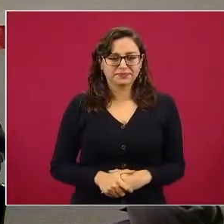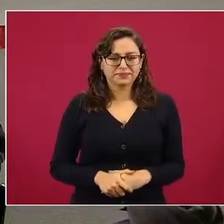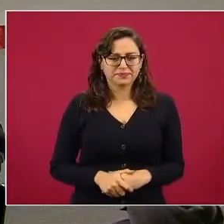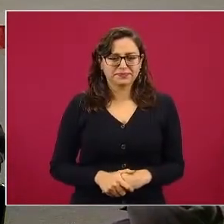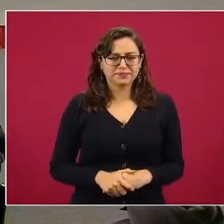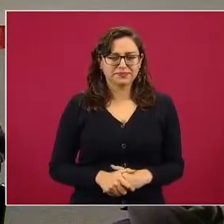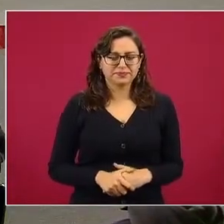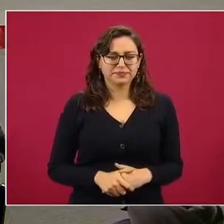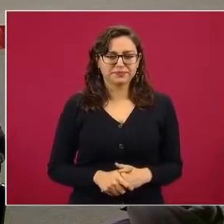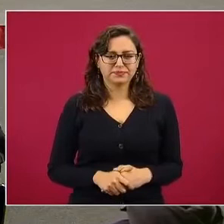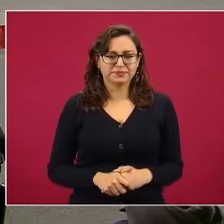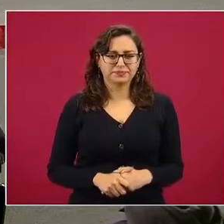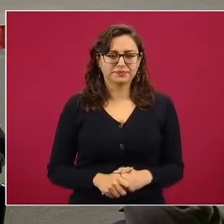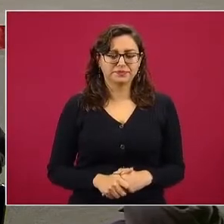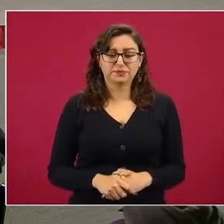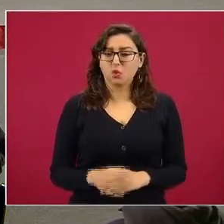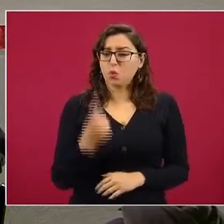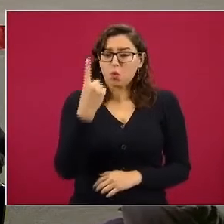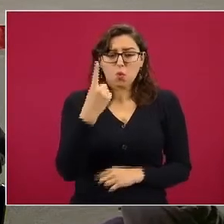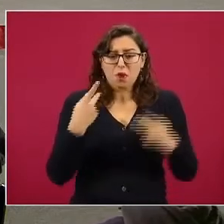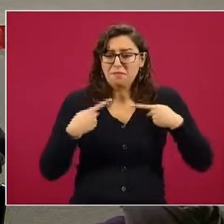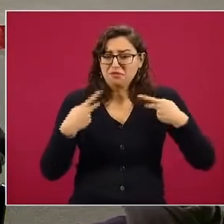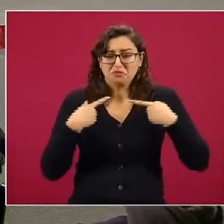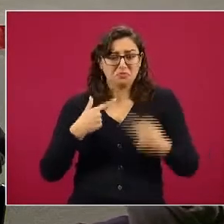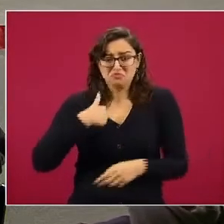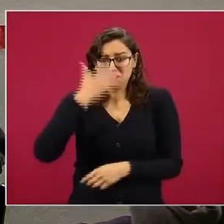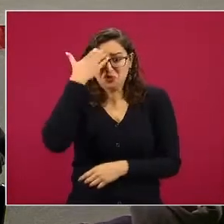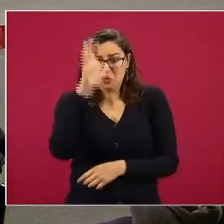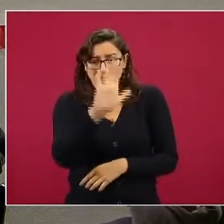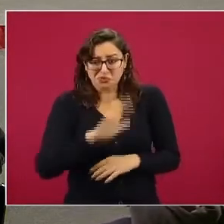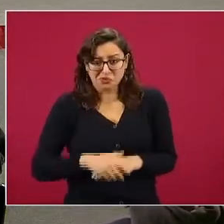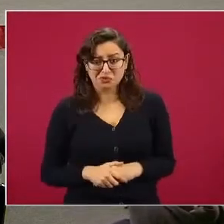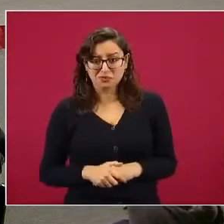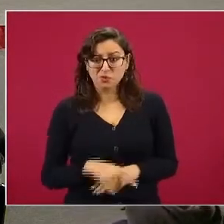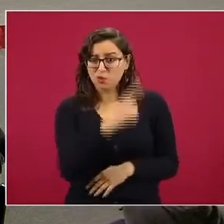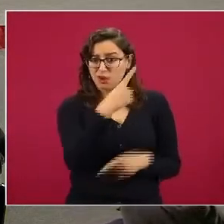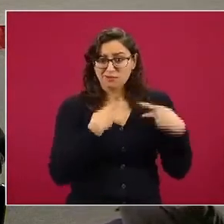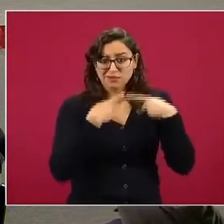Esto, nada más, de un ciudadano que no conozco.